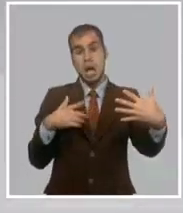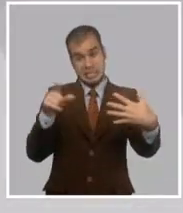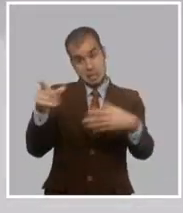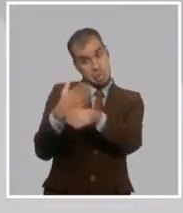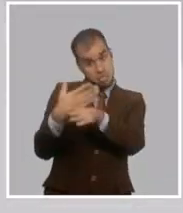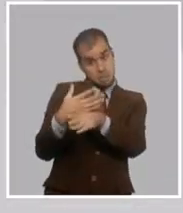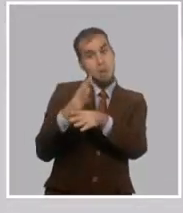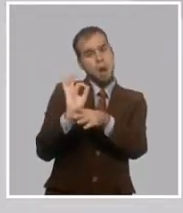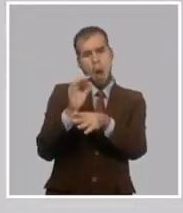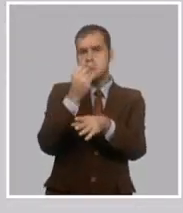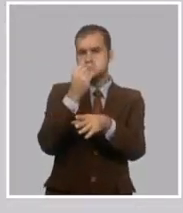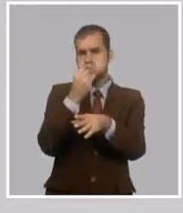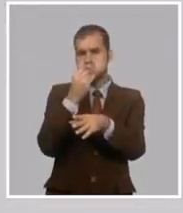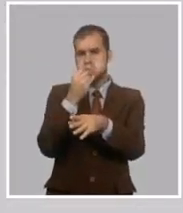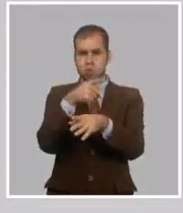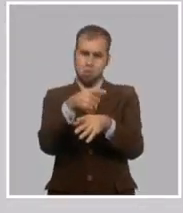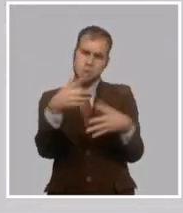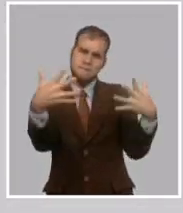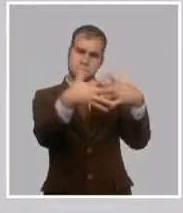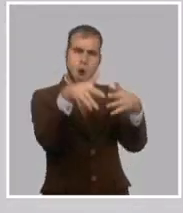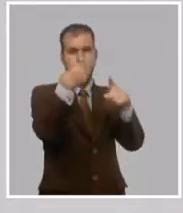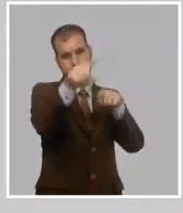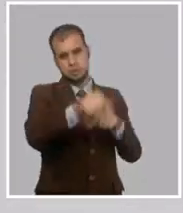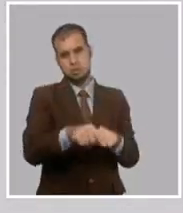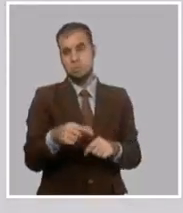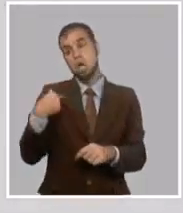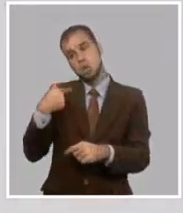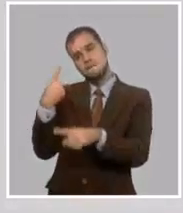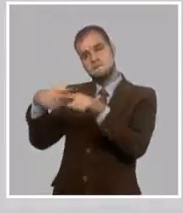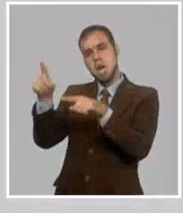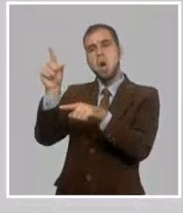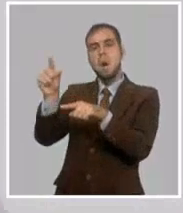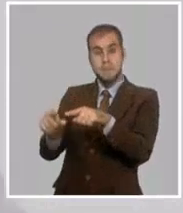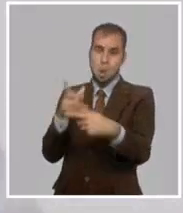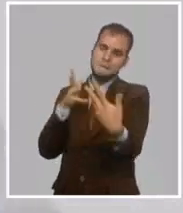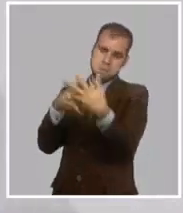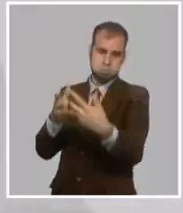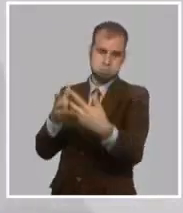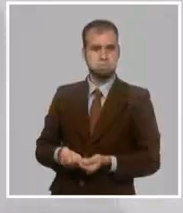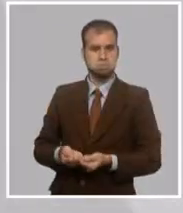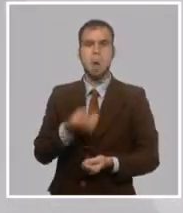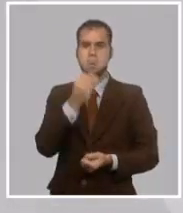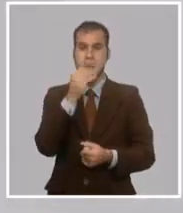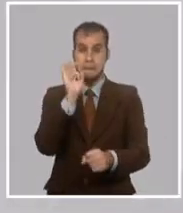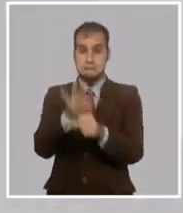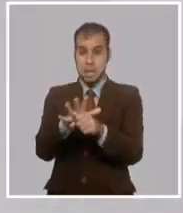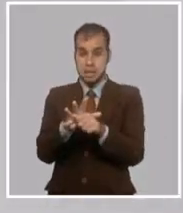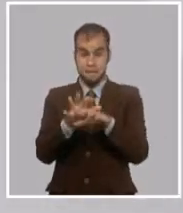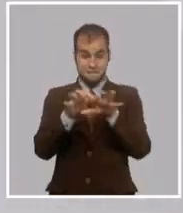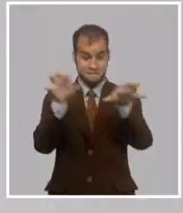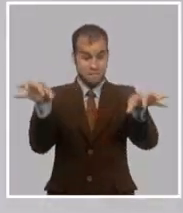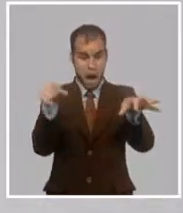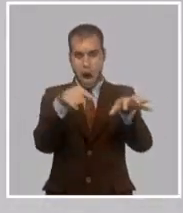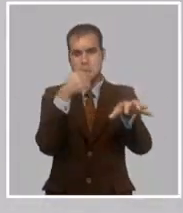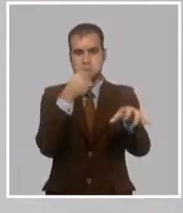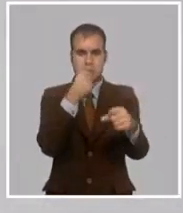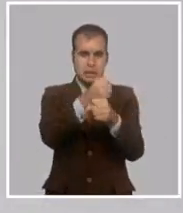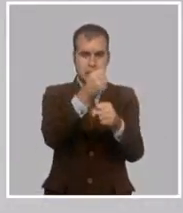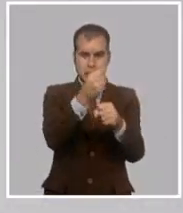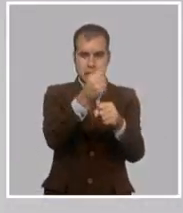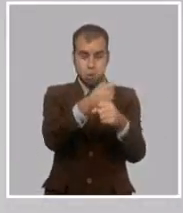Luis. Y tú te reúnes con Ana. Y hacen un club. Y empiezan a trabajar juntos en función del